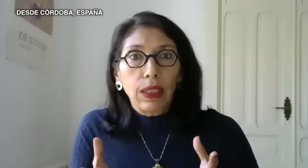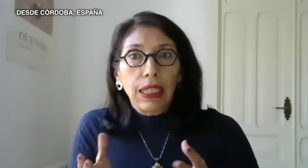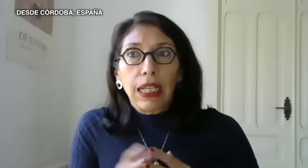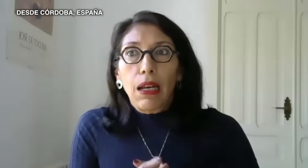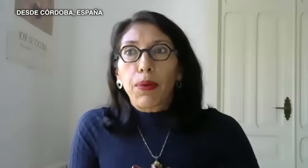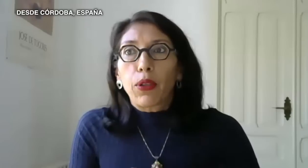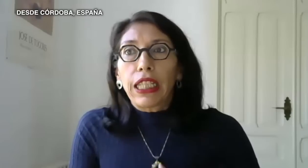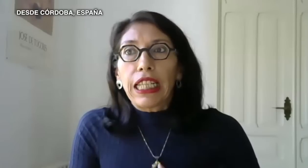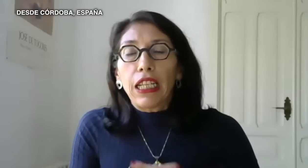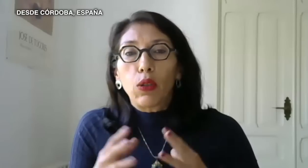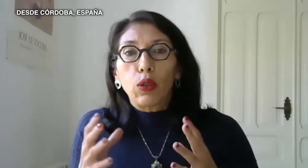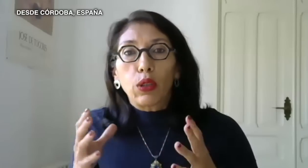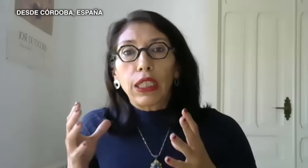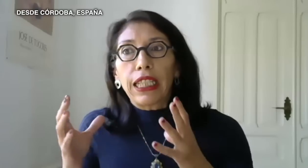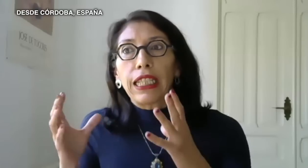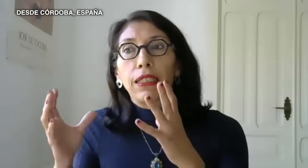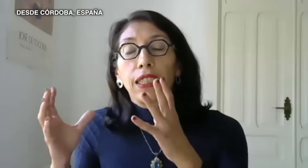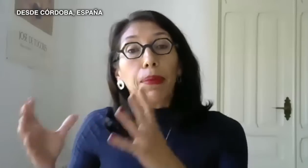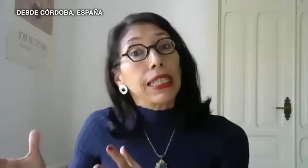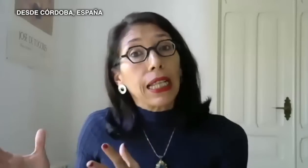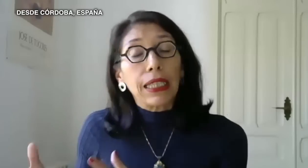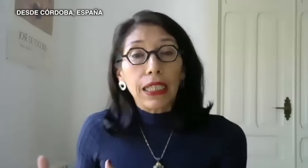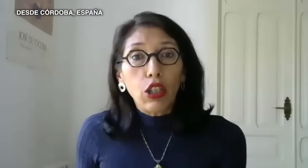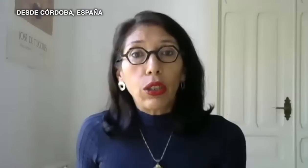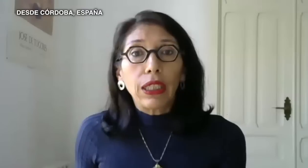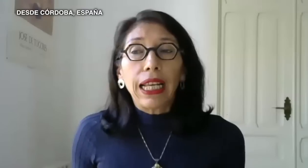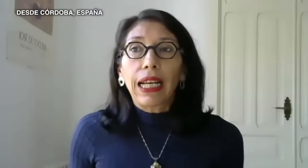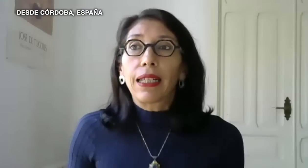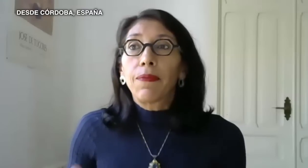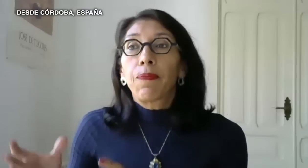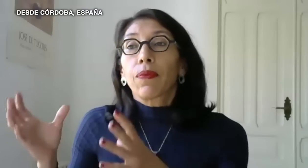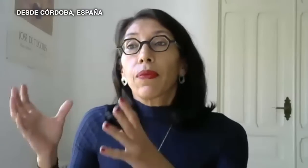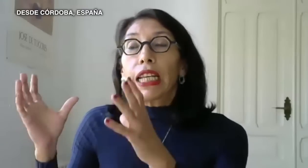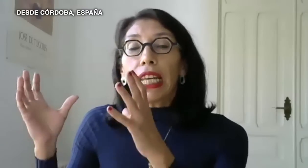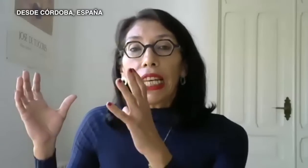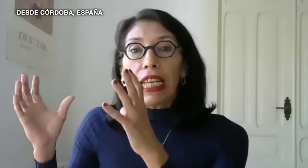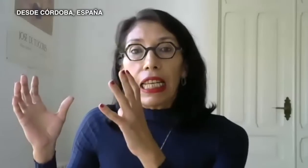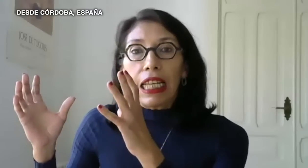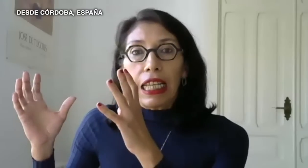blancos. Y los simpatizantes de Ortega